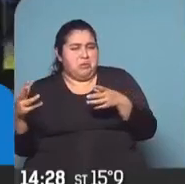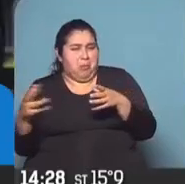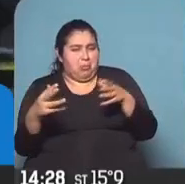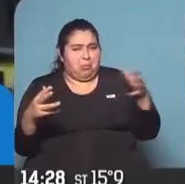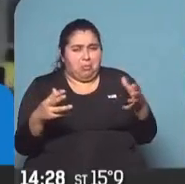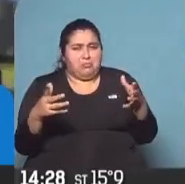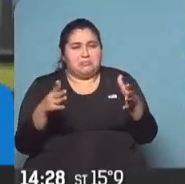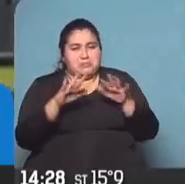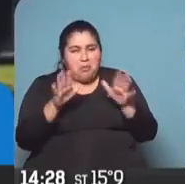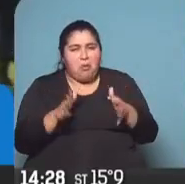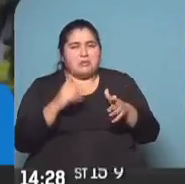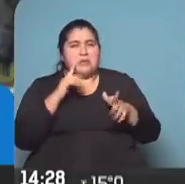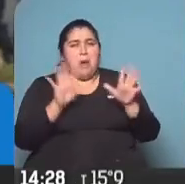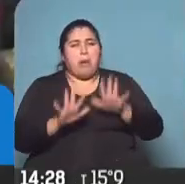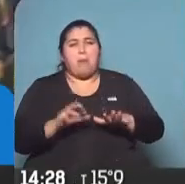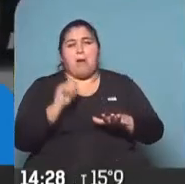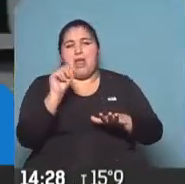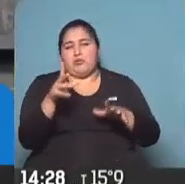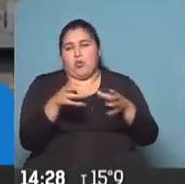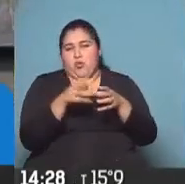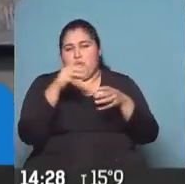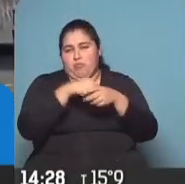coordinación de los escuadrones móviles